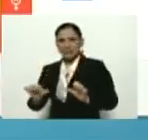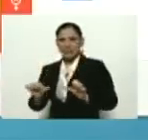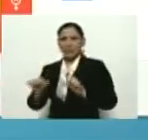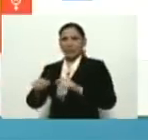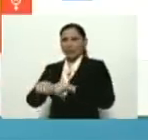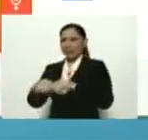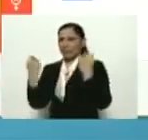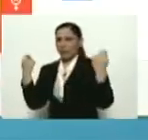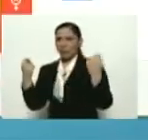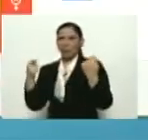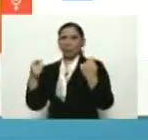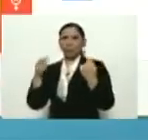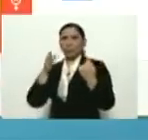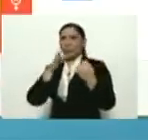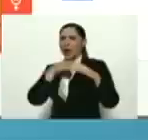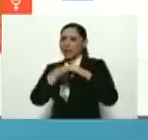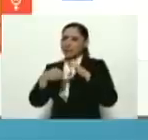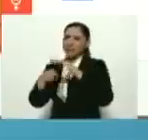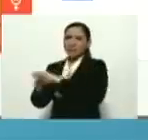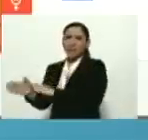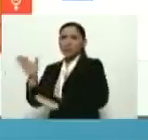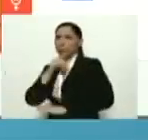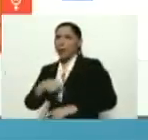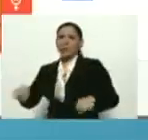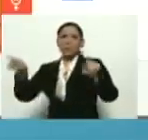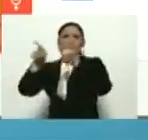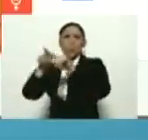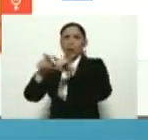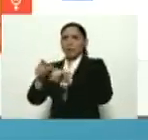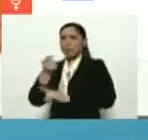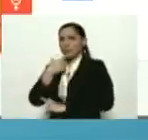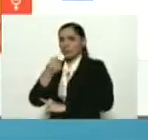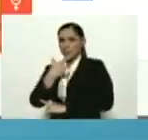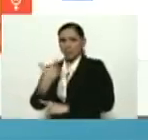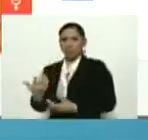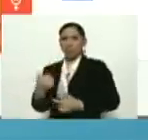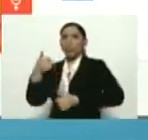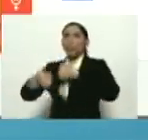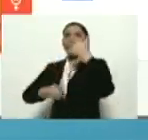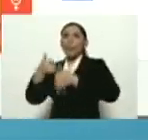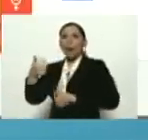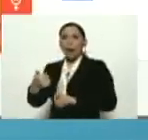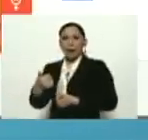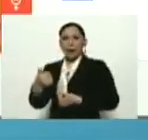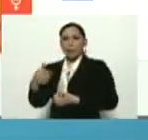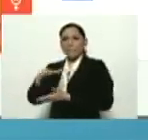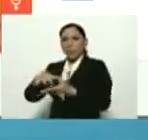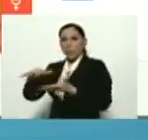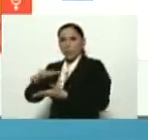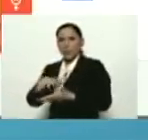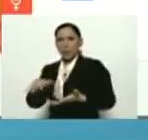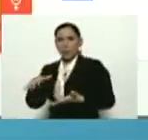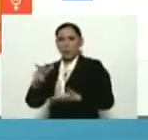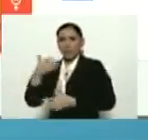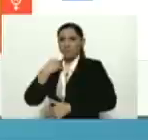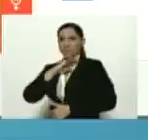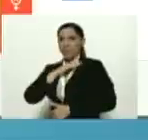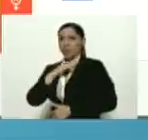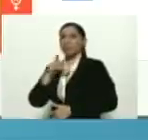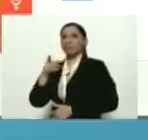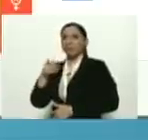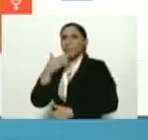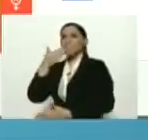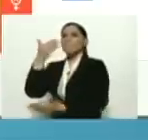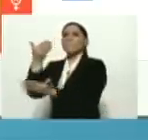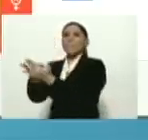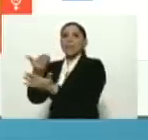un acceso desigual al tratamiento médico, y cuáles son los efectos indirectos de esta pandemia en la oferta y en la demanda. Esta